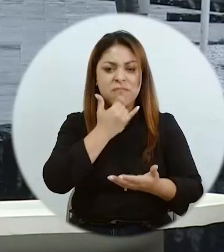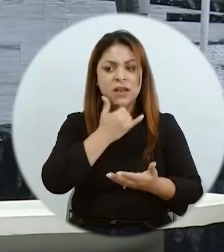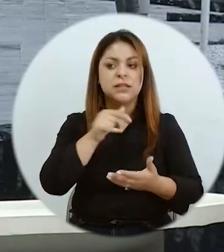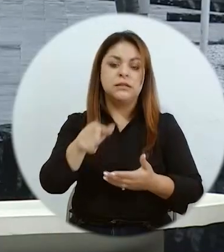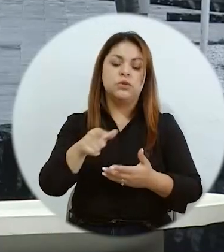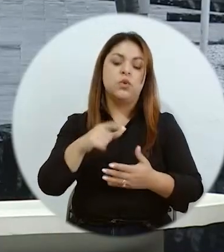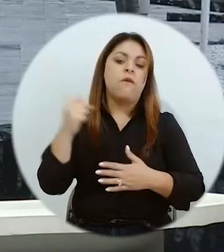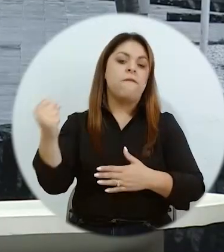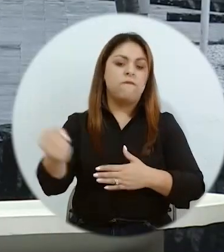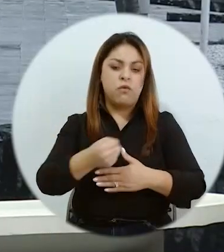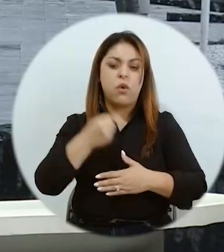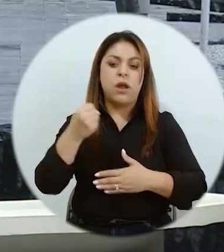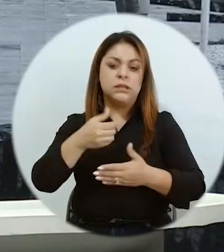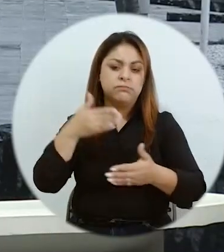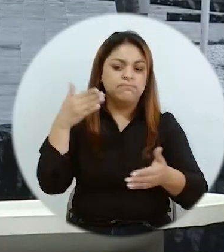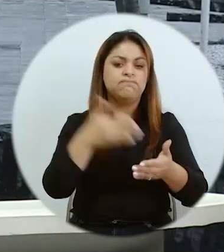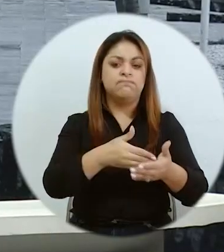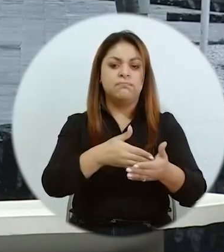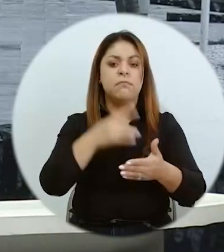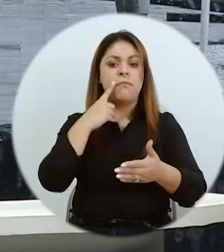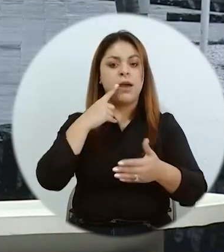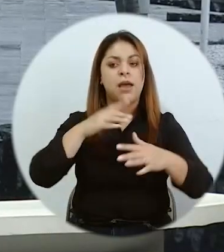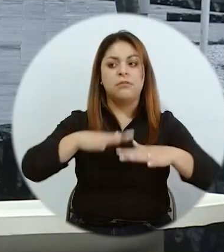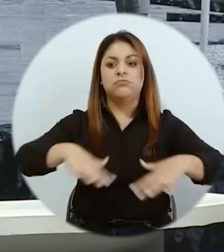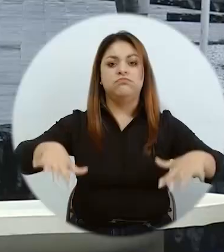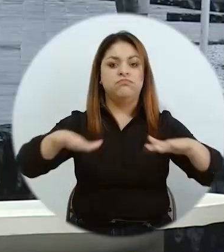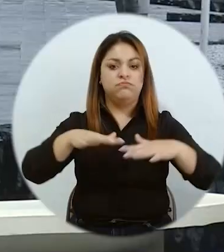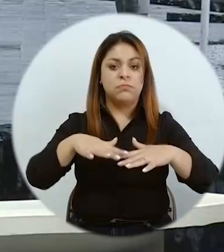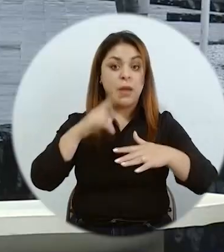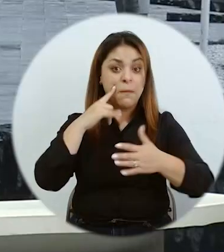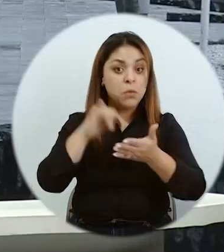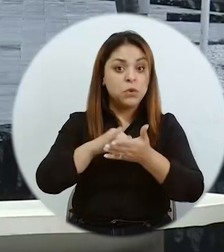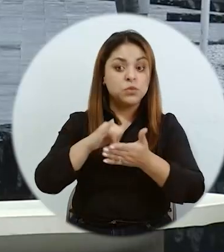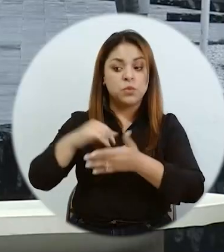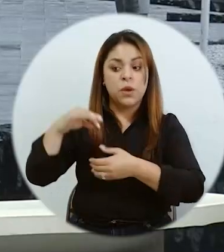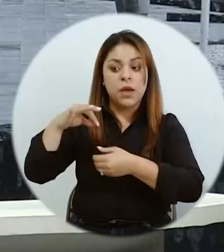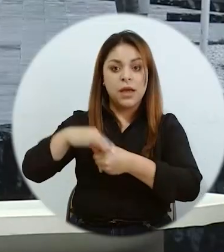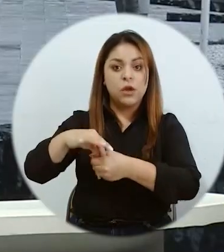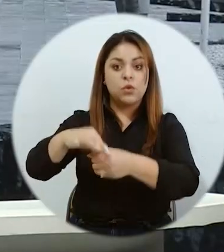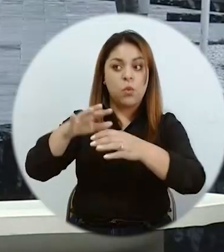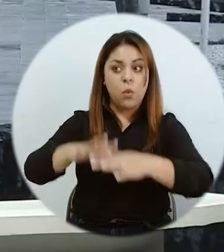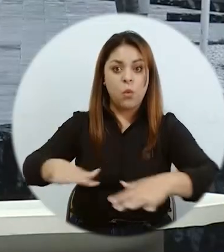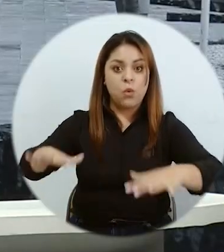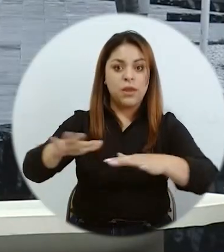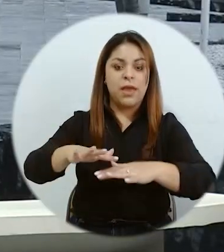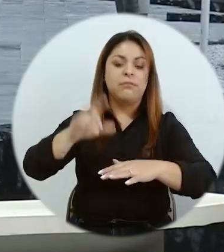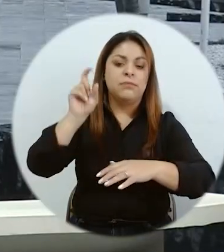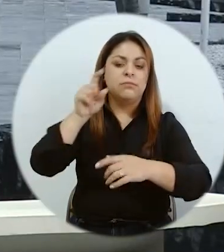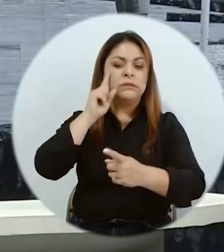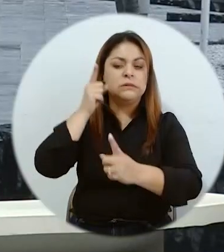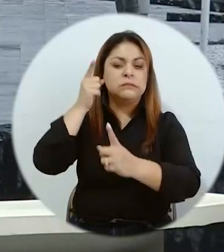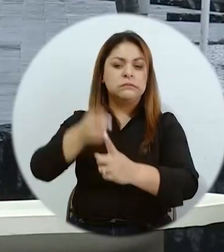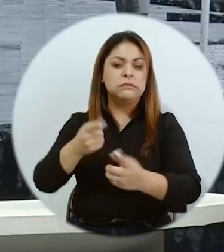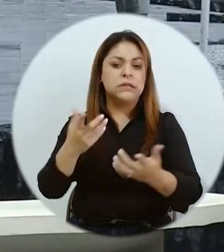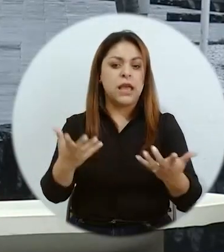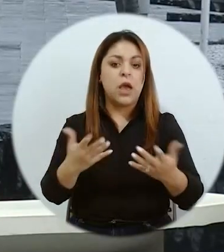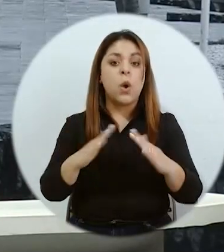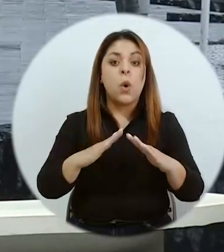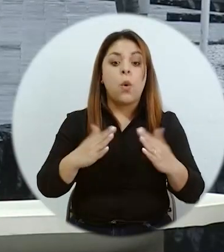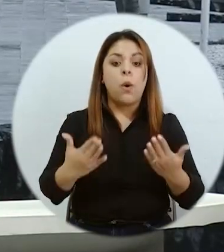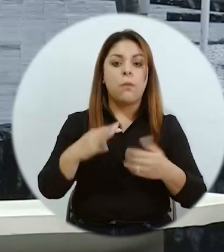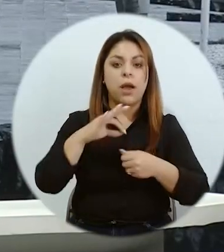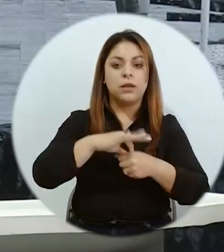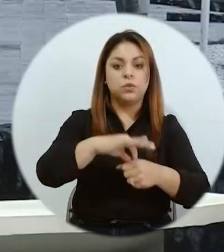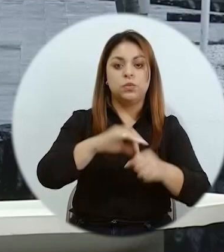severo para el ecosistema. Por eso es que cuando vamos a hablar de agroecología, vamos a entrar en detalle, ¿no? Pero vamos a pensar entonces cómo la agricultura